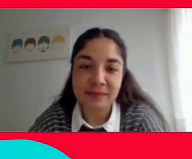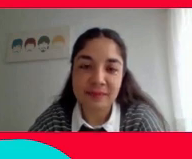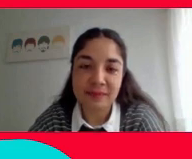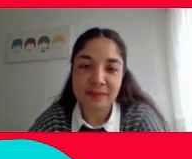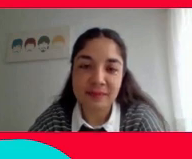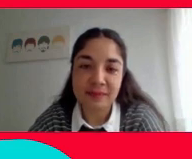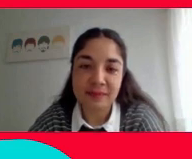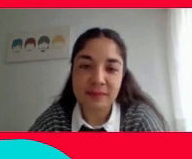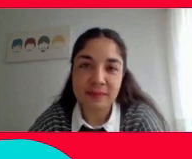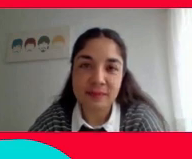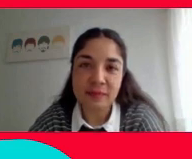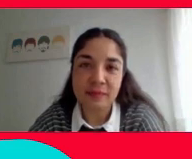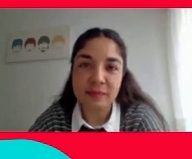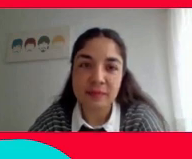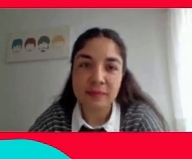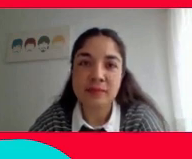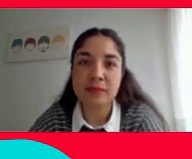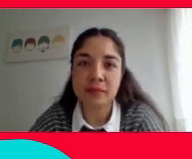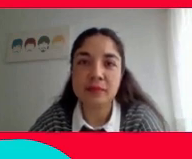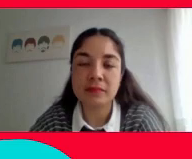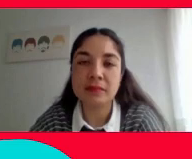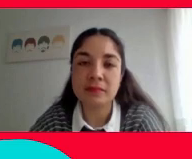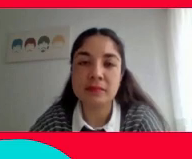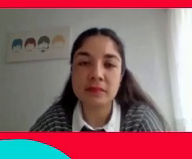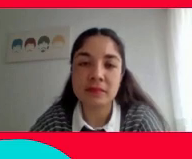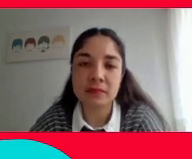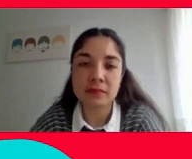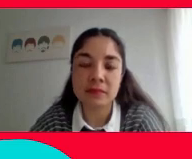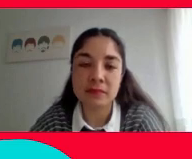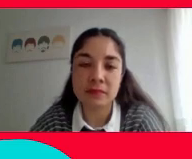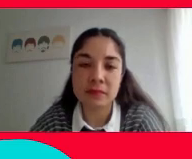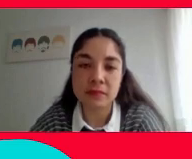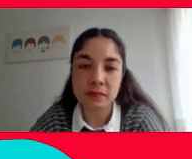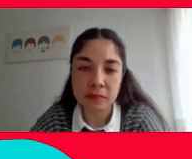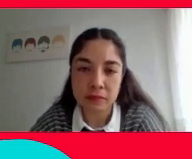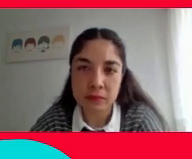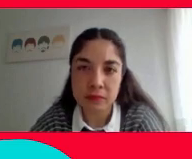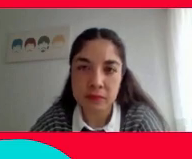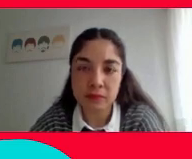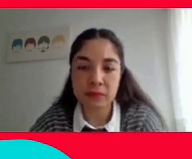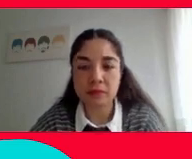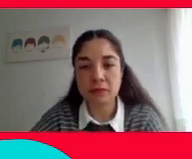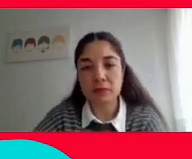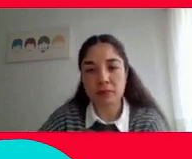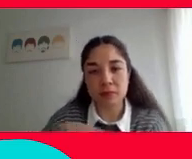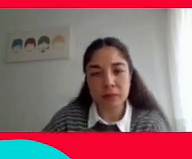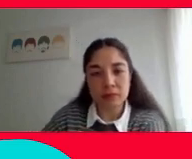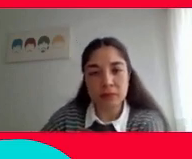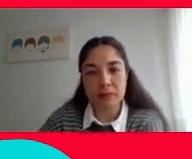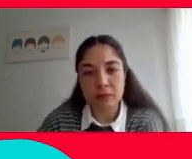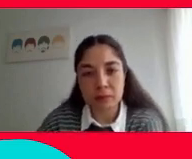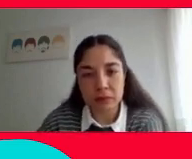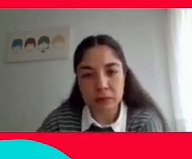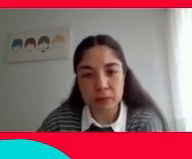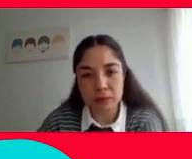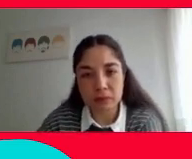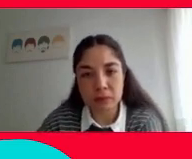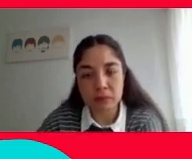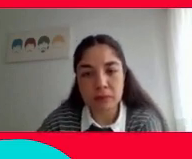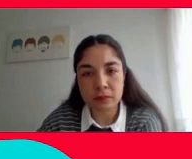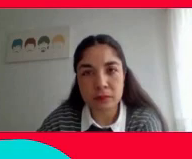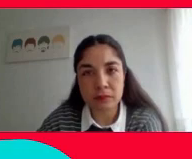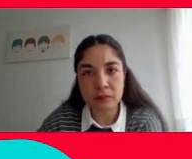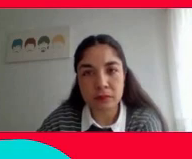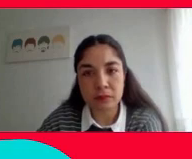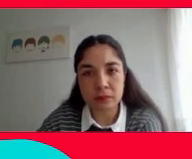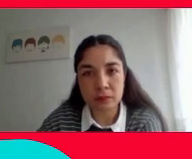rojas son Spike, ¿sí? Entonces yo puedo utilizar diferentes vacunas, ¿cierto? Vacunas generadas con este virus